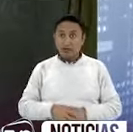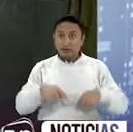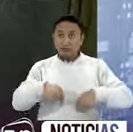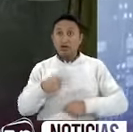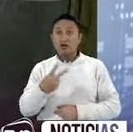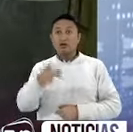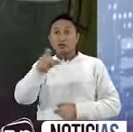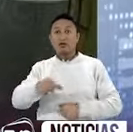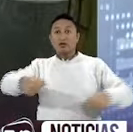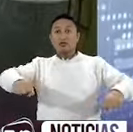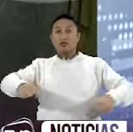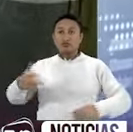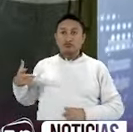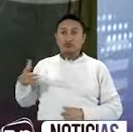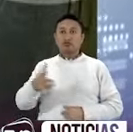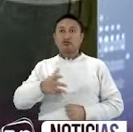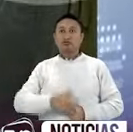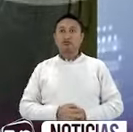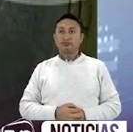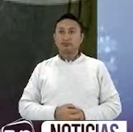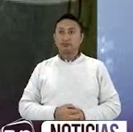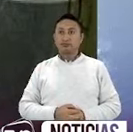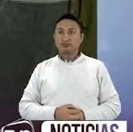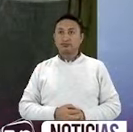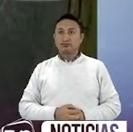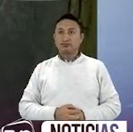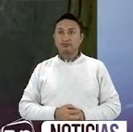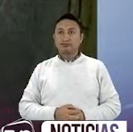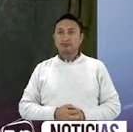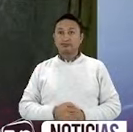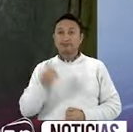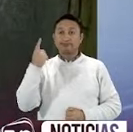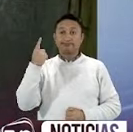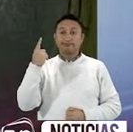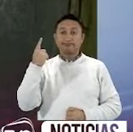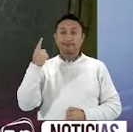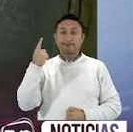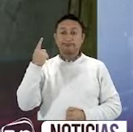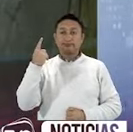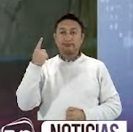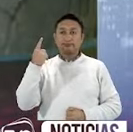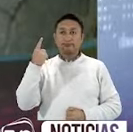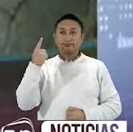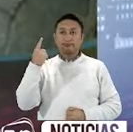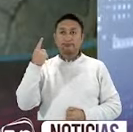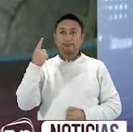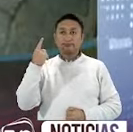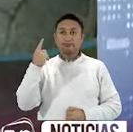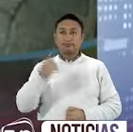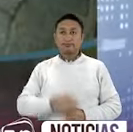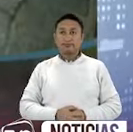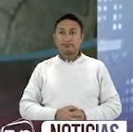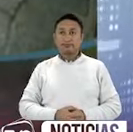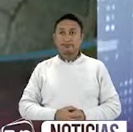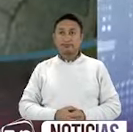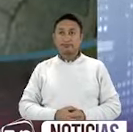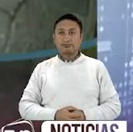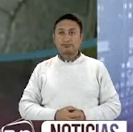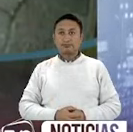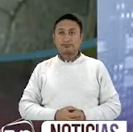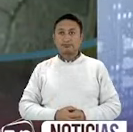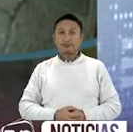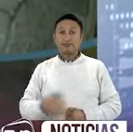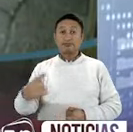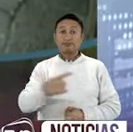2 sujetos en una motocicleta. El de atrás se baja primero para robarle el celular y rebuscar en sus bolsillos, mientras el otro